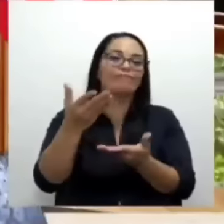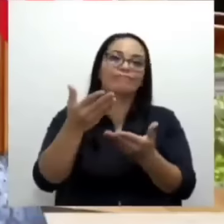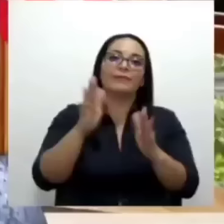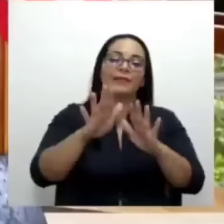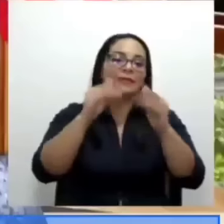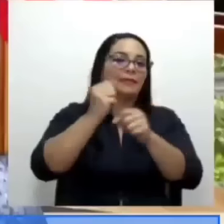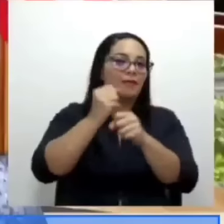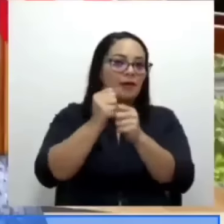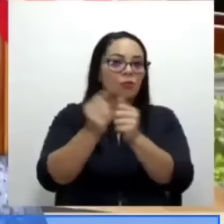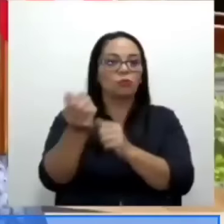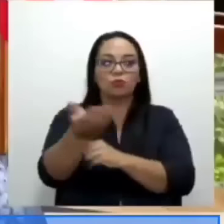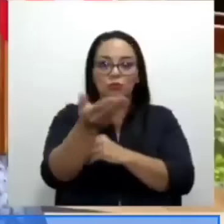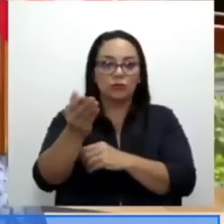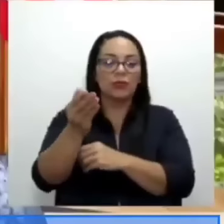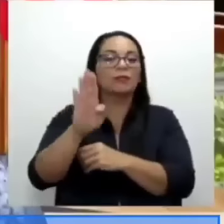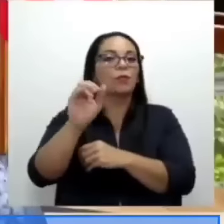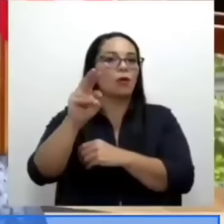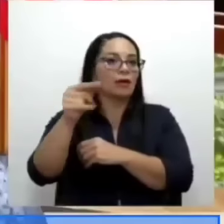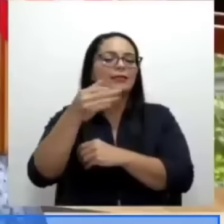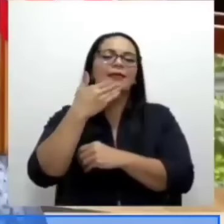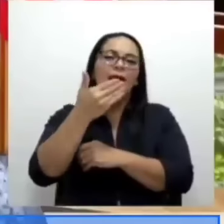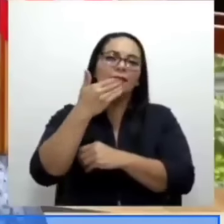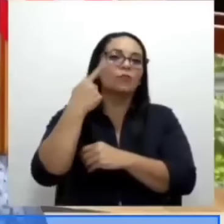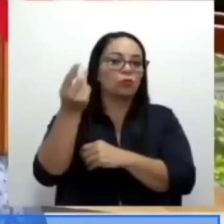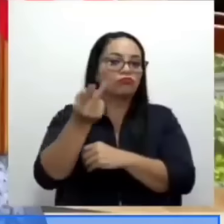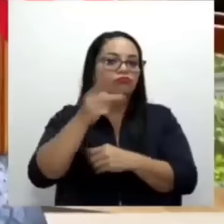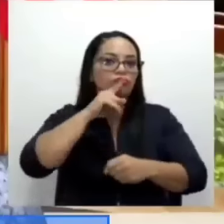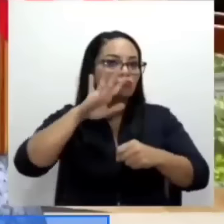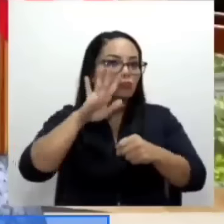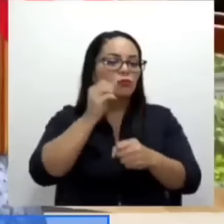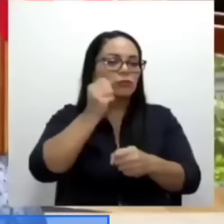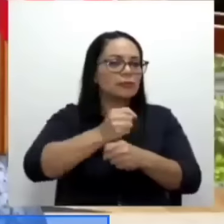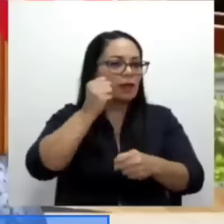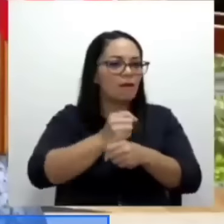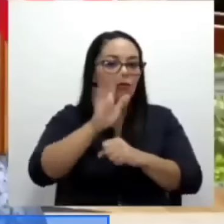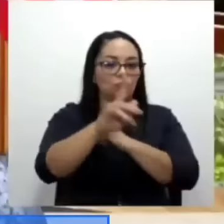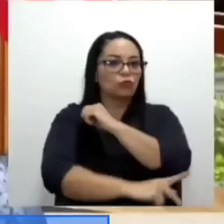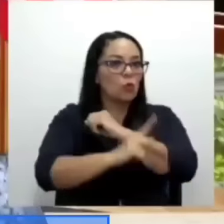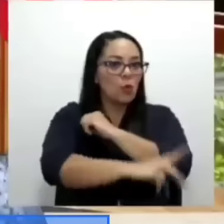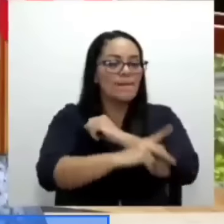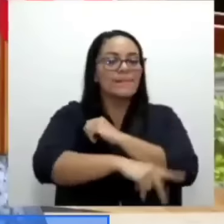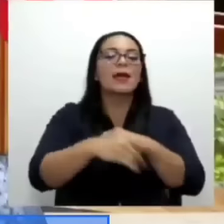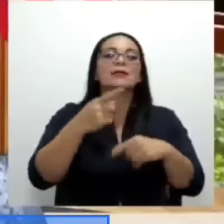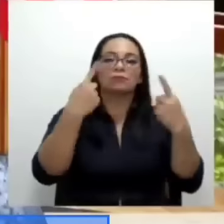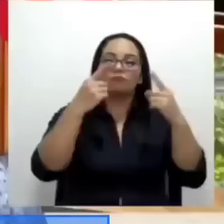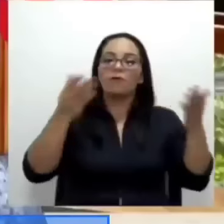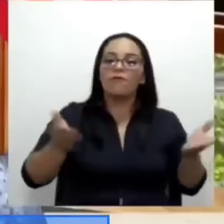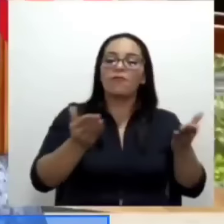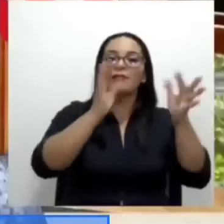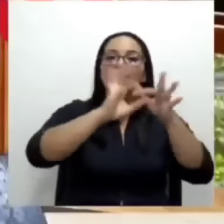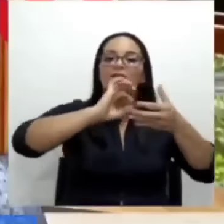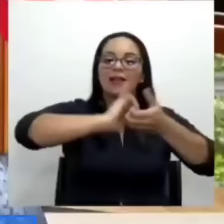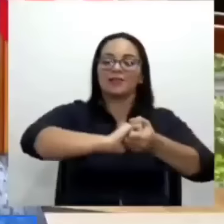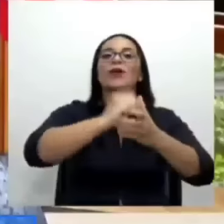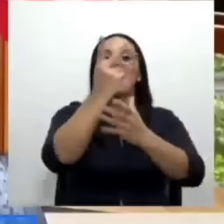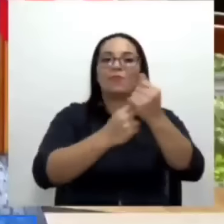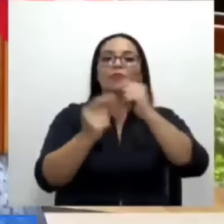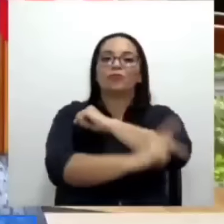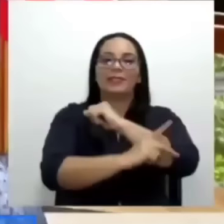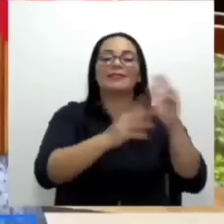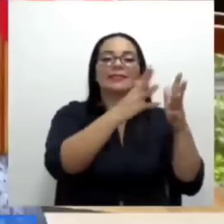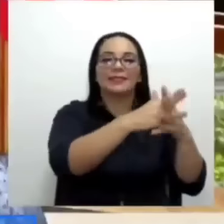ustedes. Gracias a ustedes por su compromiso profundo, su trabajo, su país y a fortalecer las relaciones bilaterales entre los